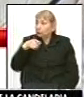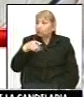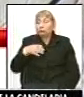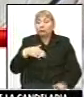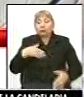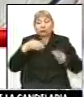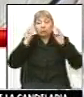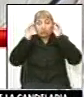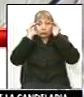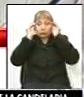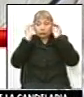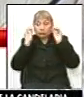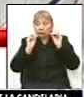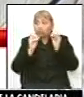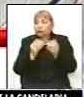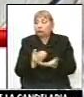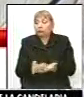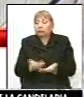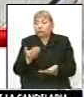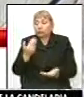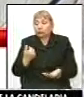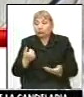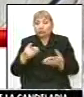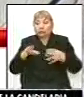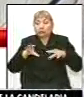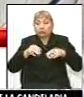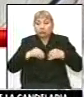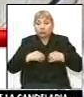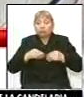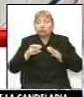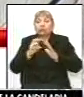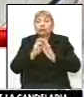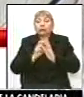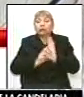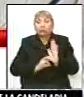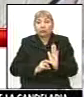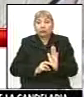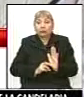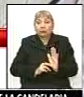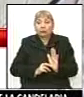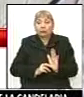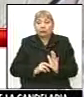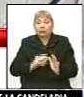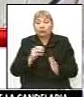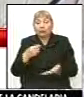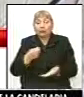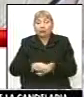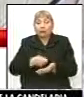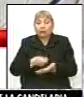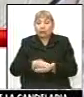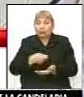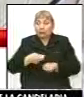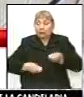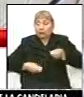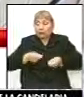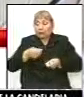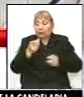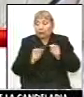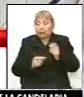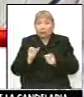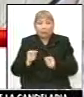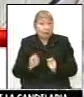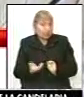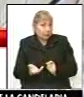opinión, sea antes de la aprobación del respectivo proyecto de inversión pública y del